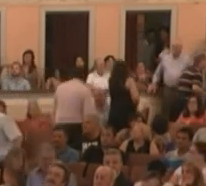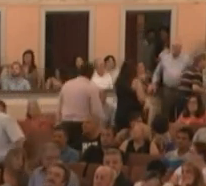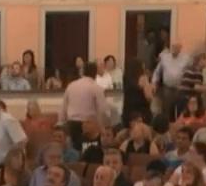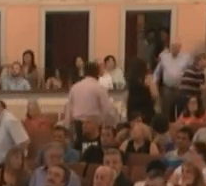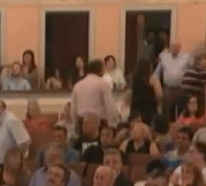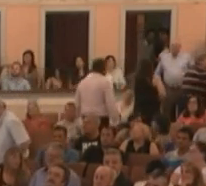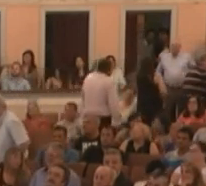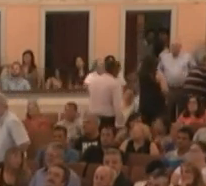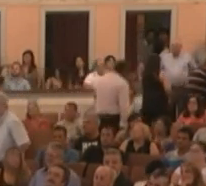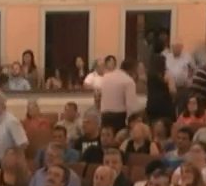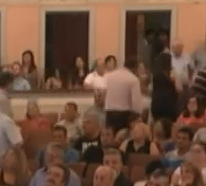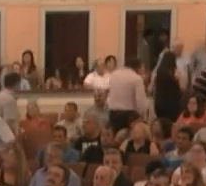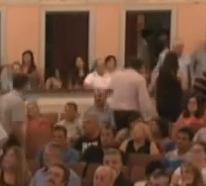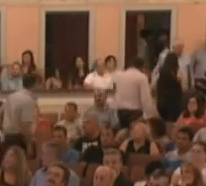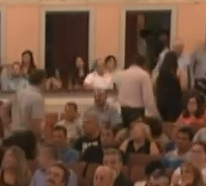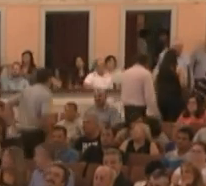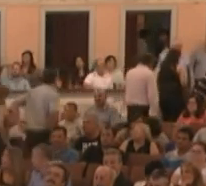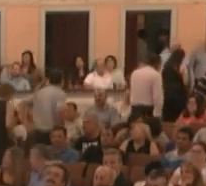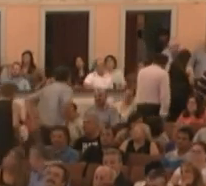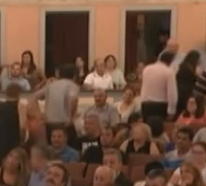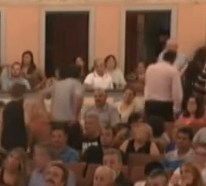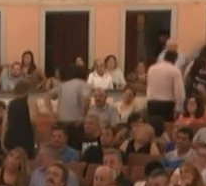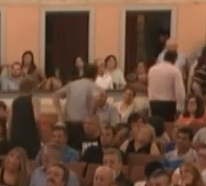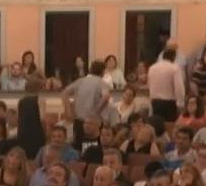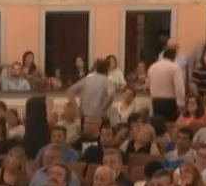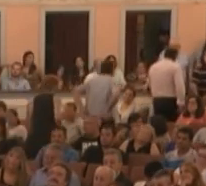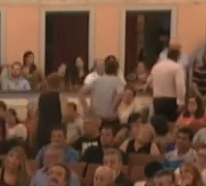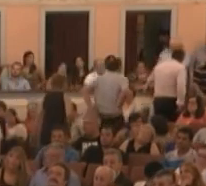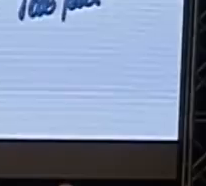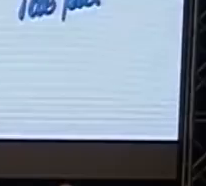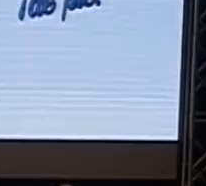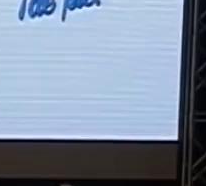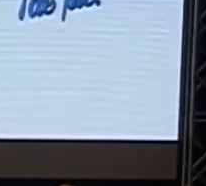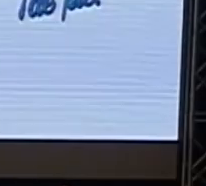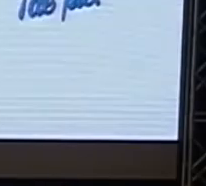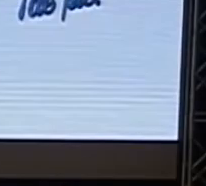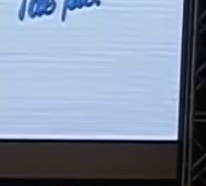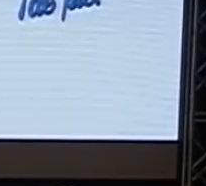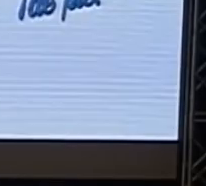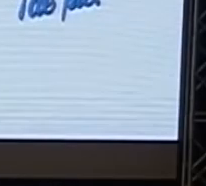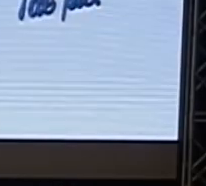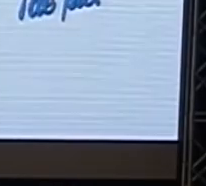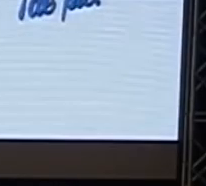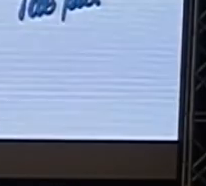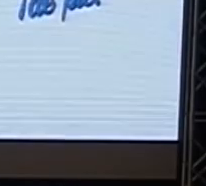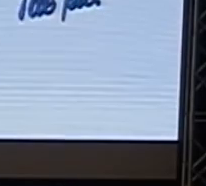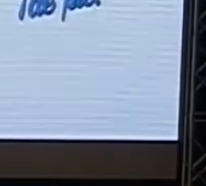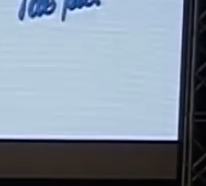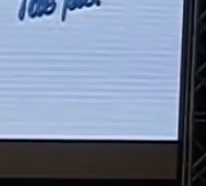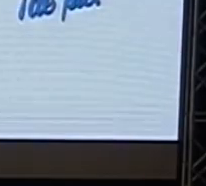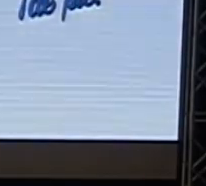habiendo culminado la tarea del intendente de darnos este extenso informe de gestión, y siendo